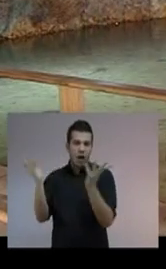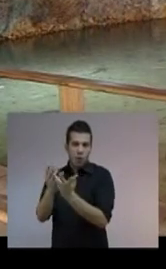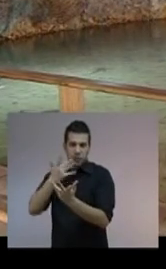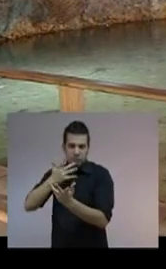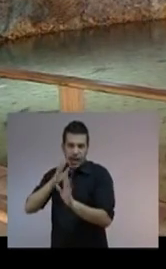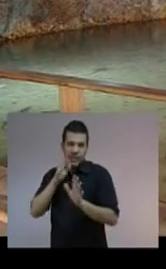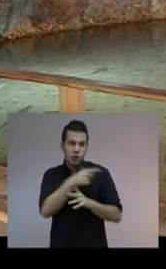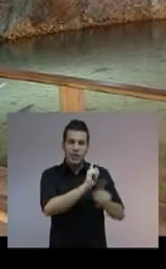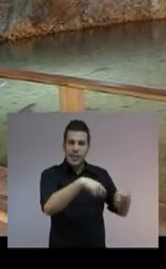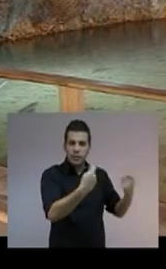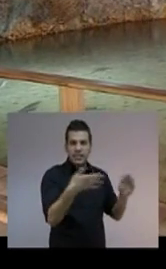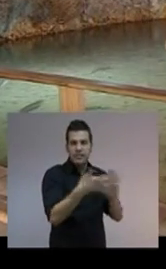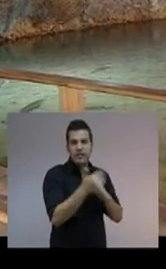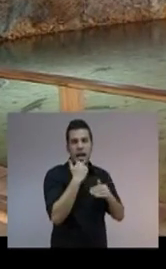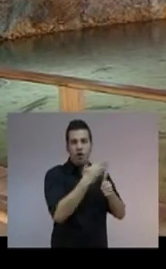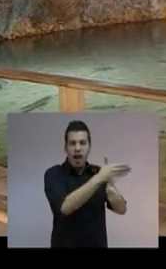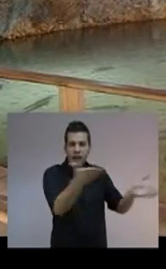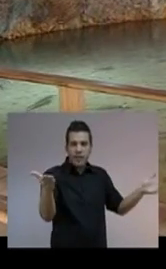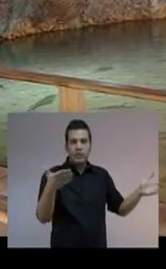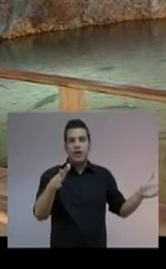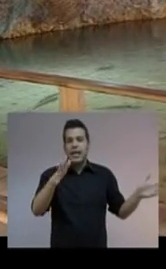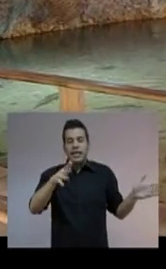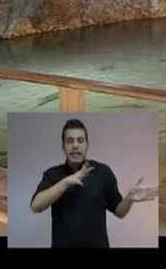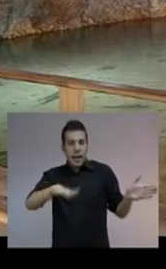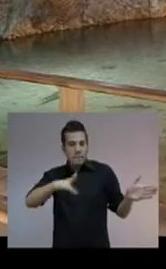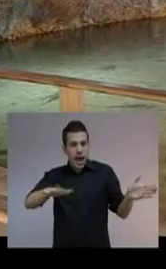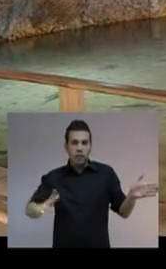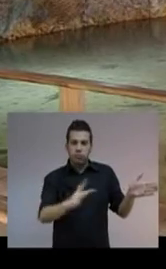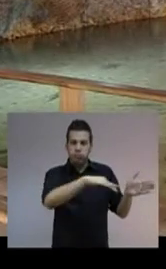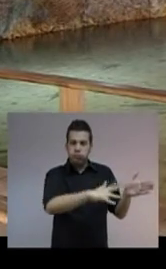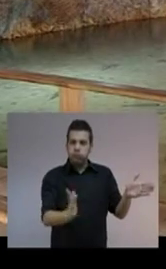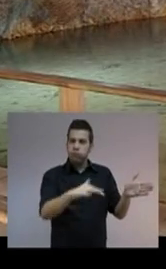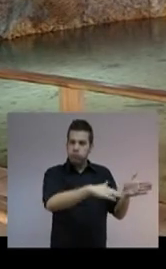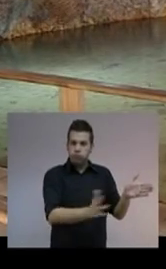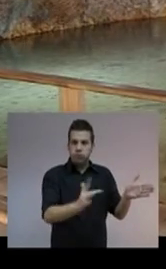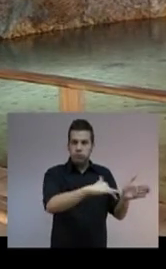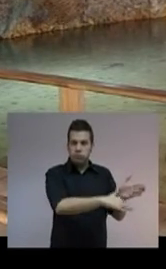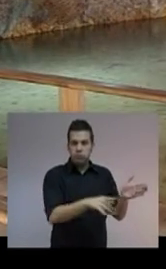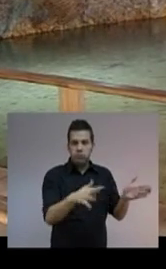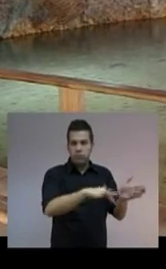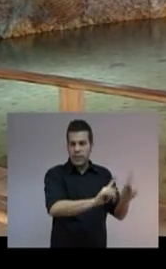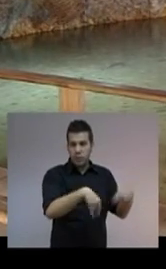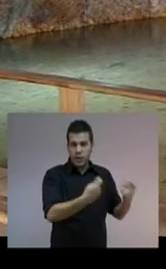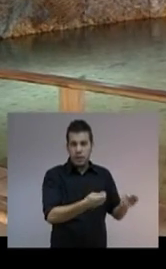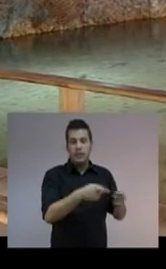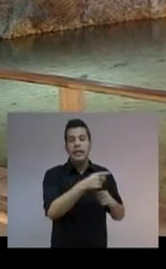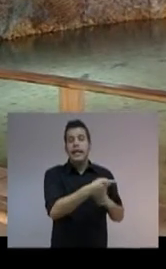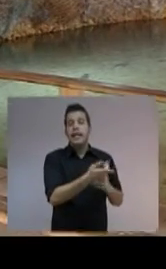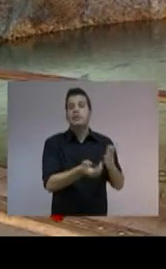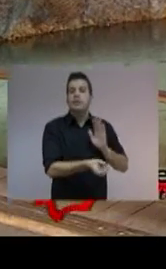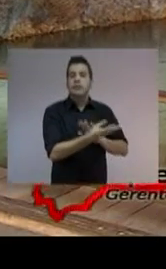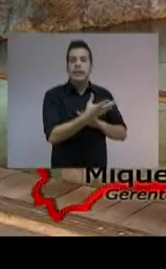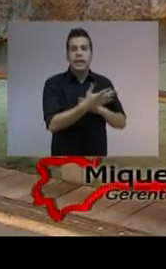Es un acuario de circuito abierto que se alimenta del propio mar. ¿Cómo se forma esta gran cueva? Esta cueva está